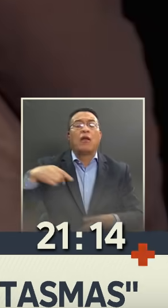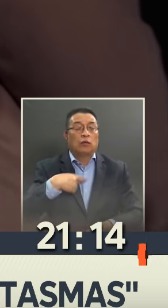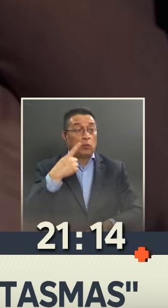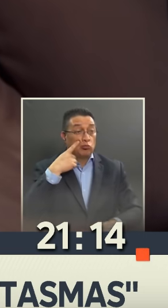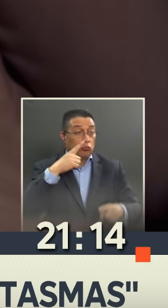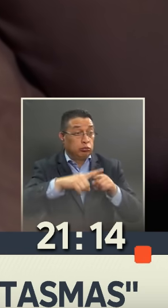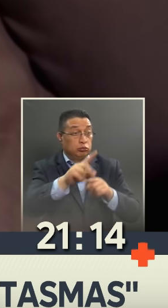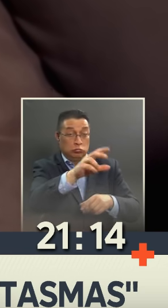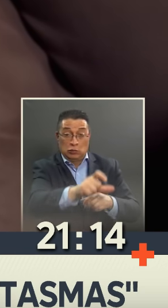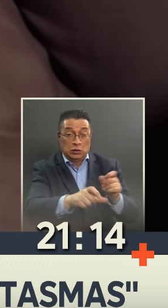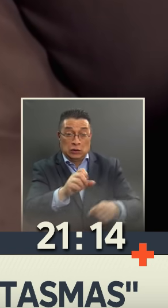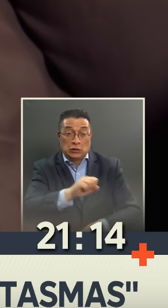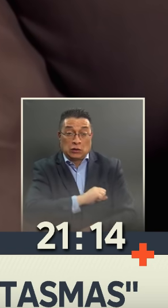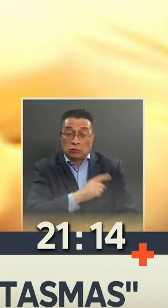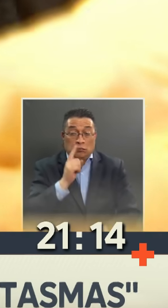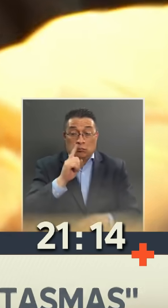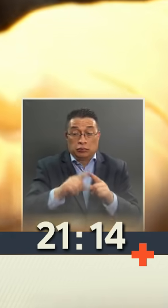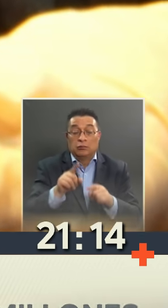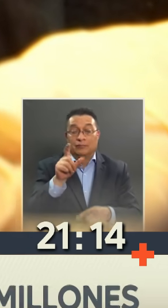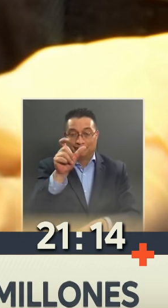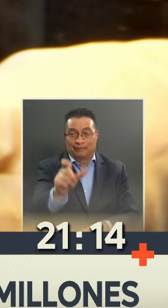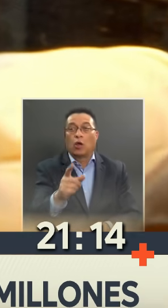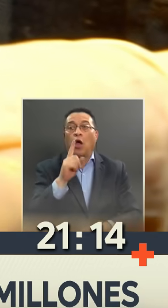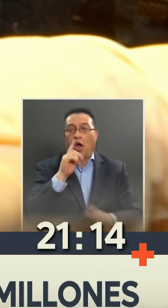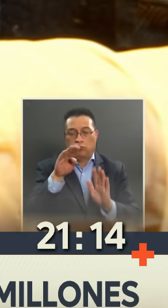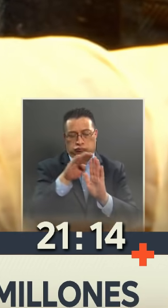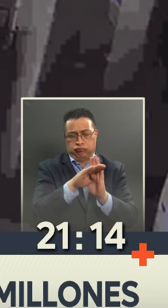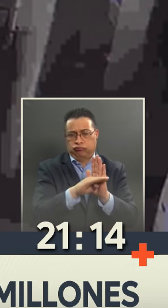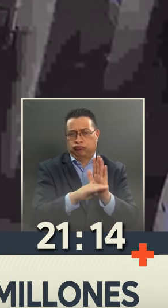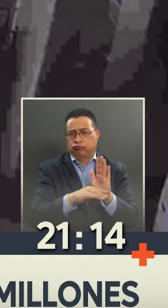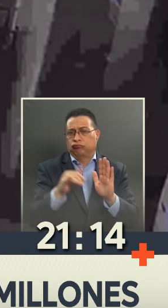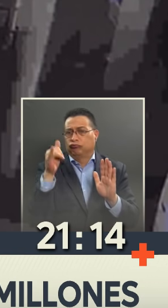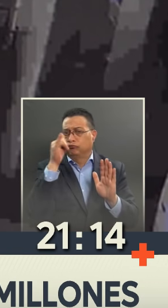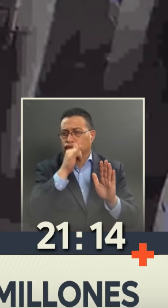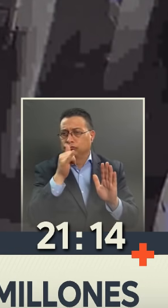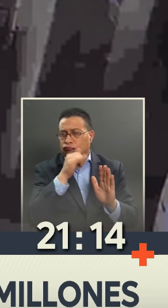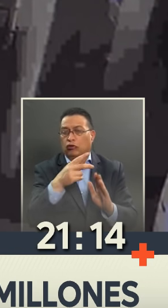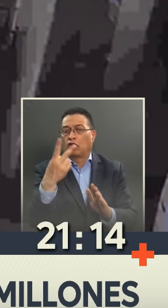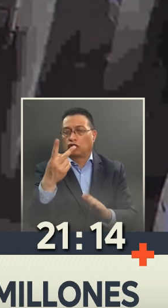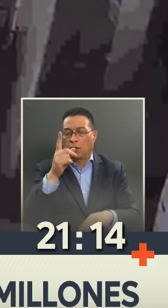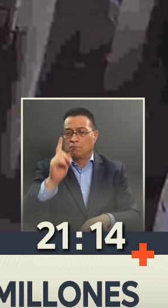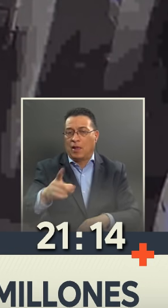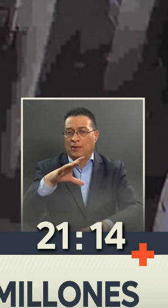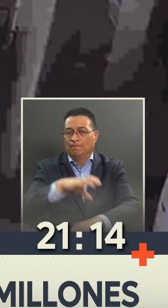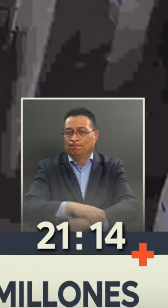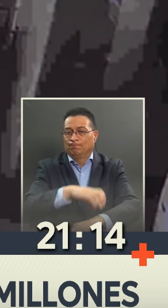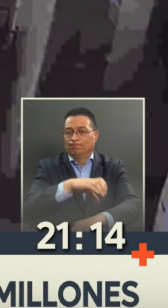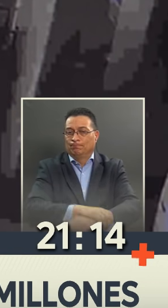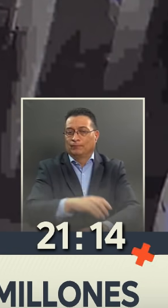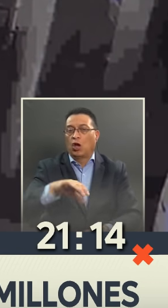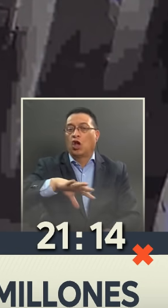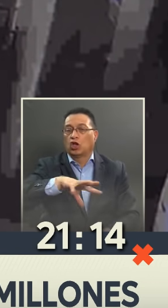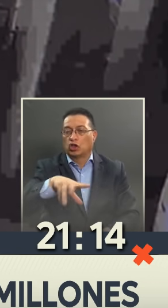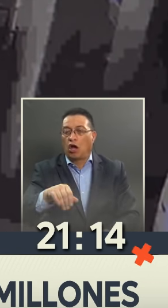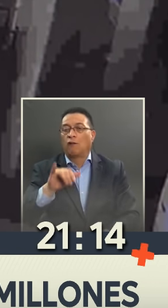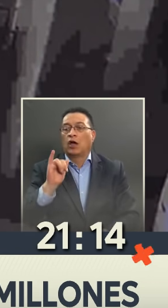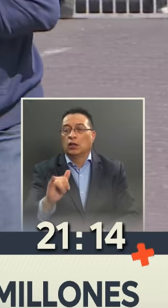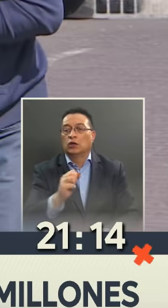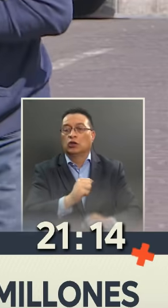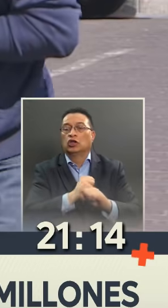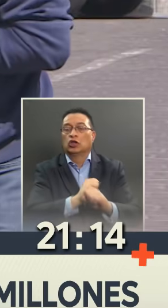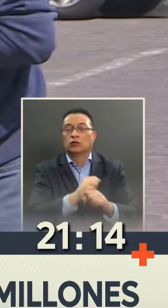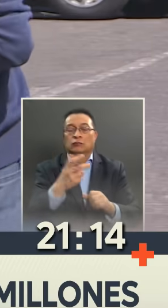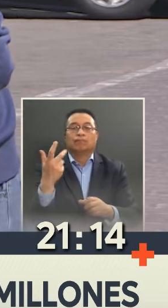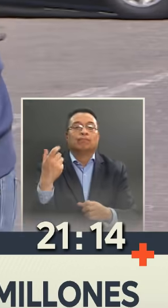Santiago. Rojas Fernández cuenta con un nutrido prontuario policial y dos órdenes de detención vigentes por robo y delitos contra la ley del